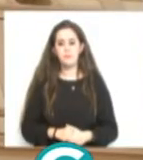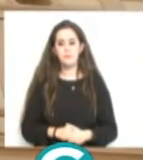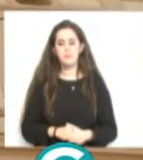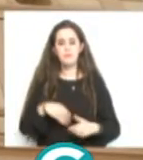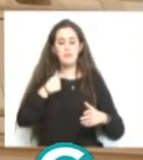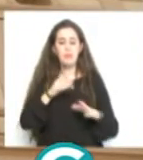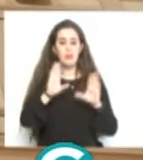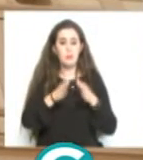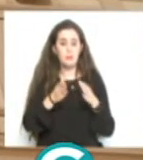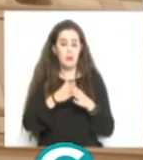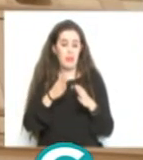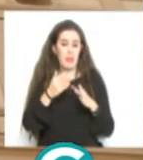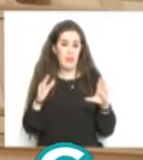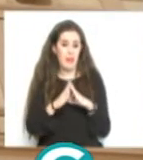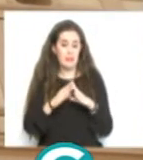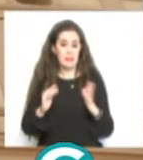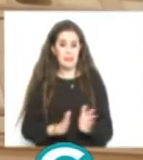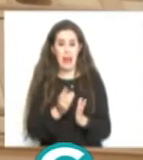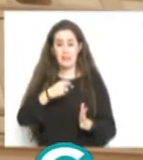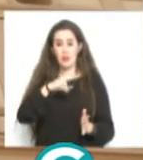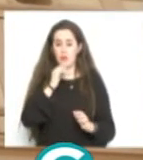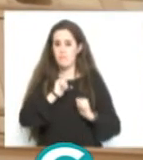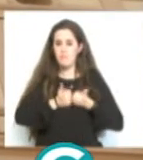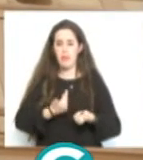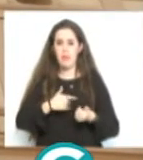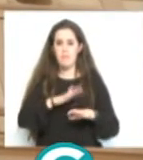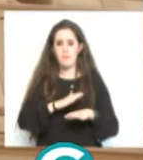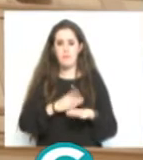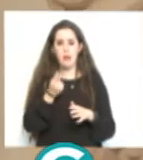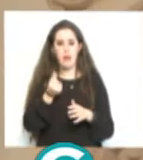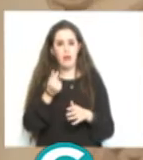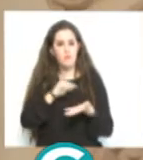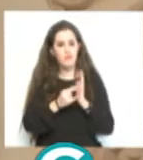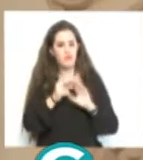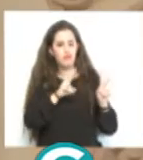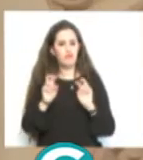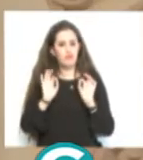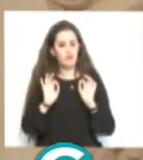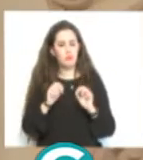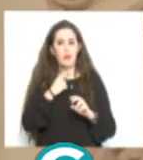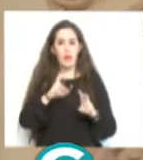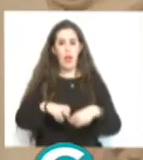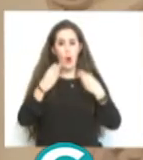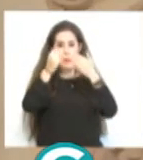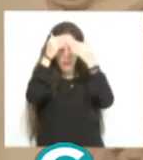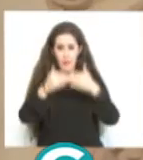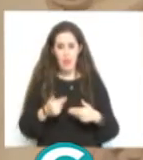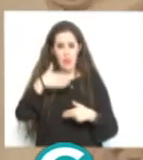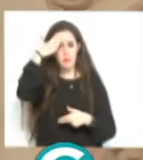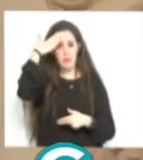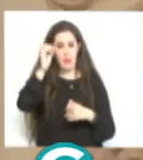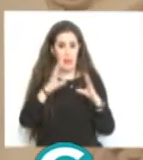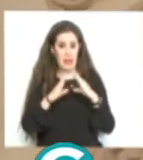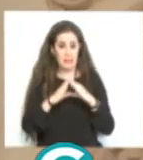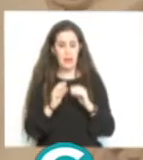La comunidad parroquial de San Antonio se ha puesto manos a la obra para emprender un importante proyecto, la recuperación de la fachada principal de la